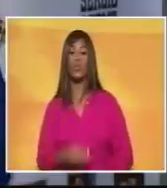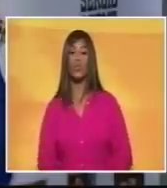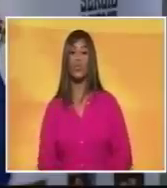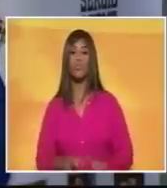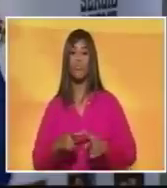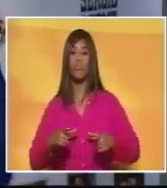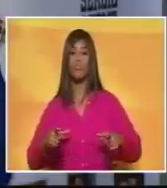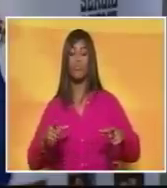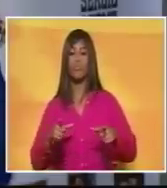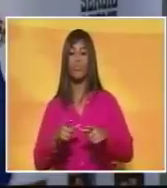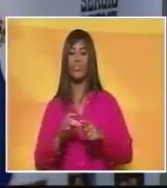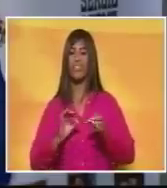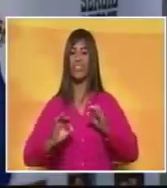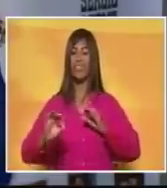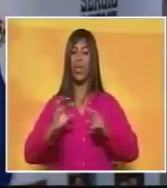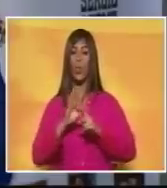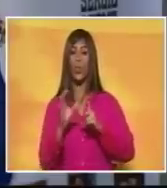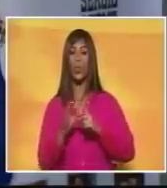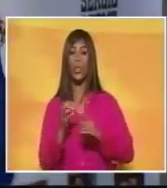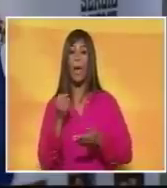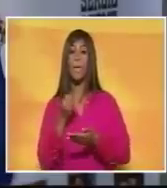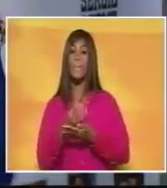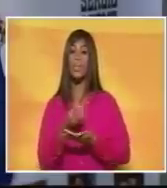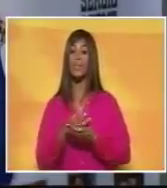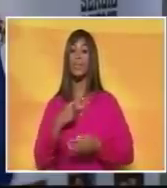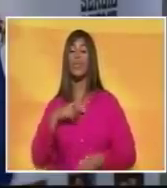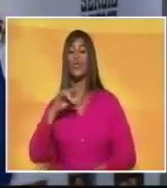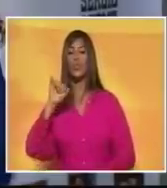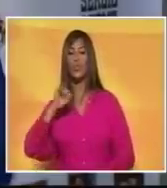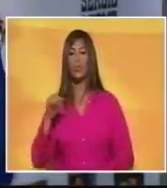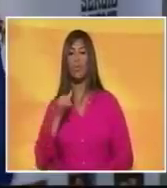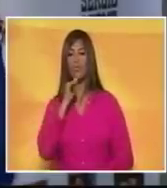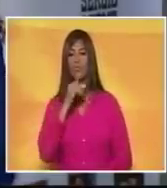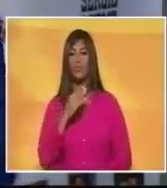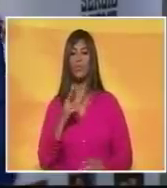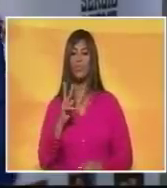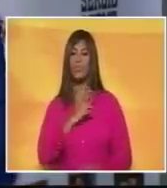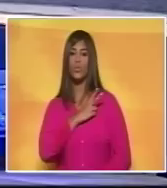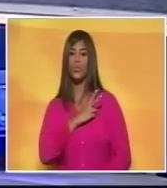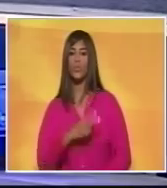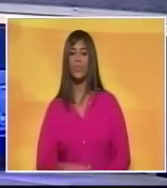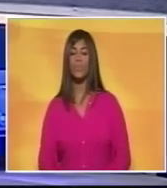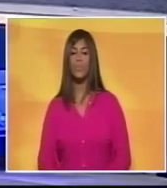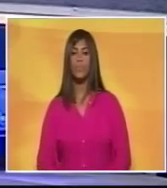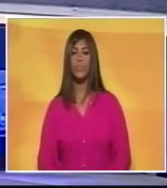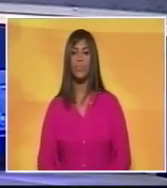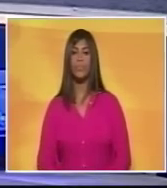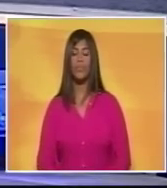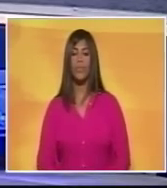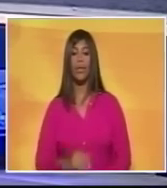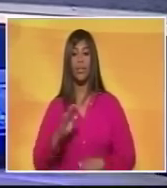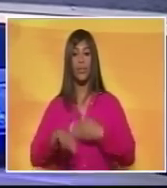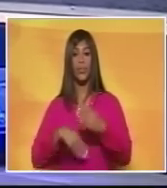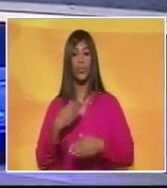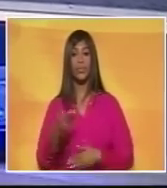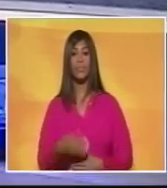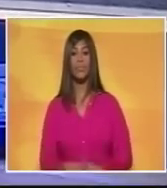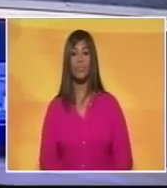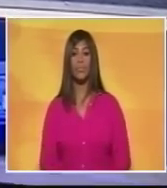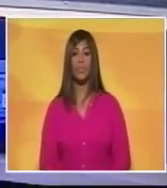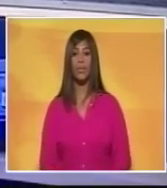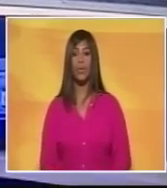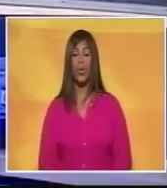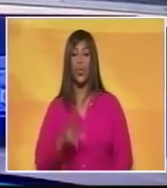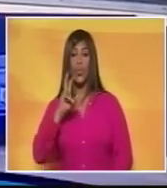la sede de Trasnocho Cultural en Las Mercedes, Sulimar Dudamel, Noticiero Venevisión. En breve.